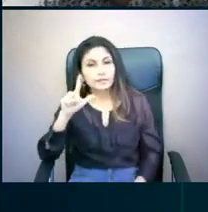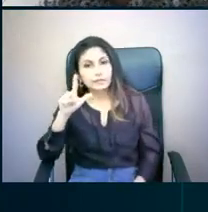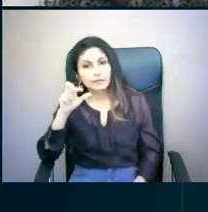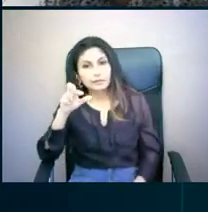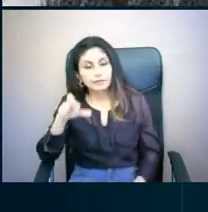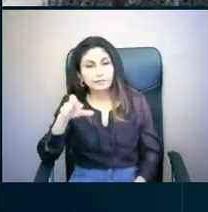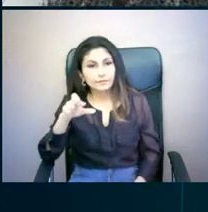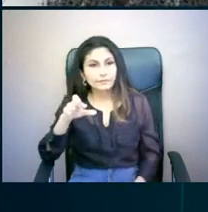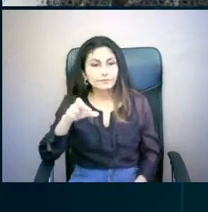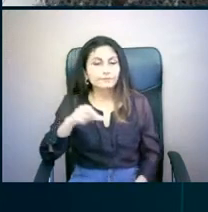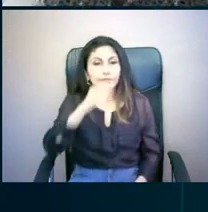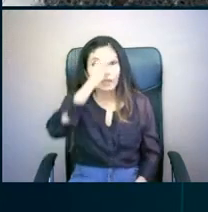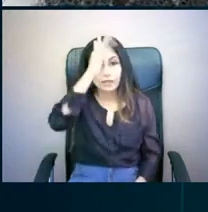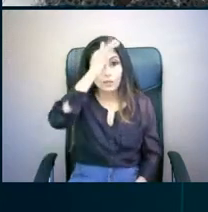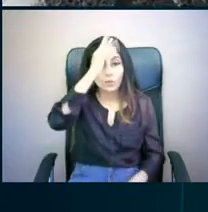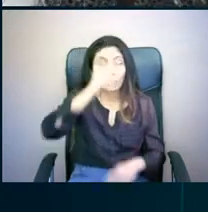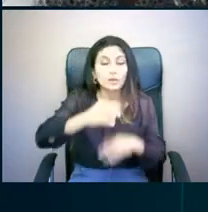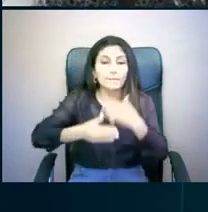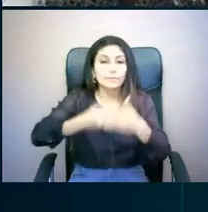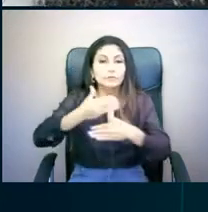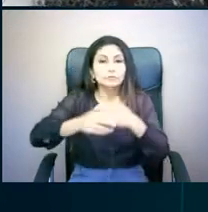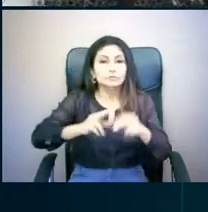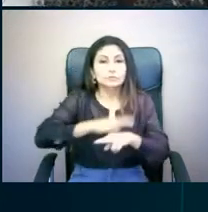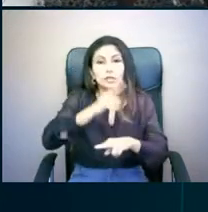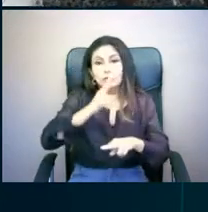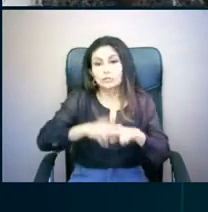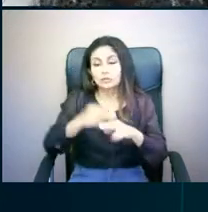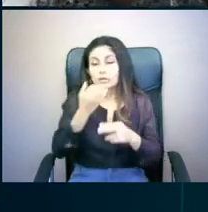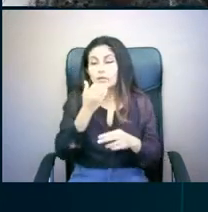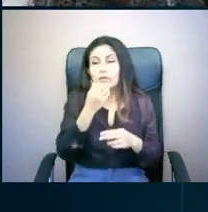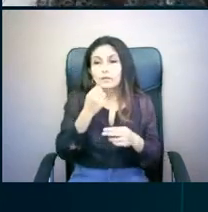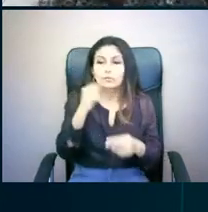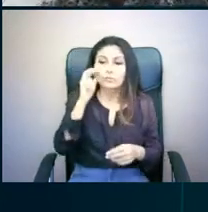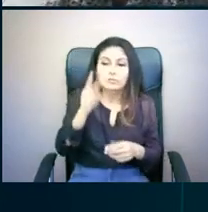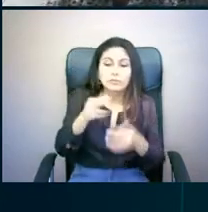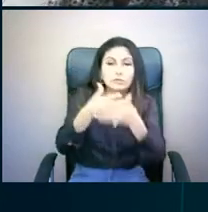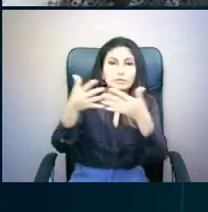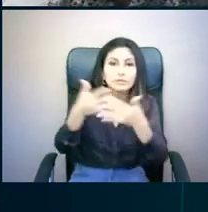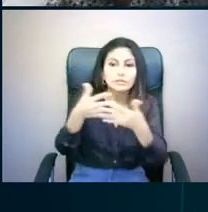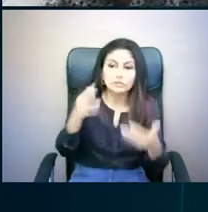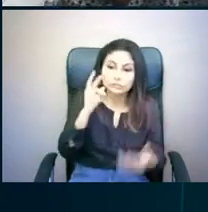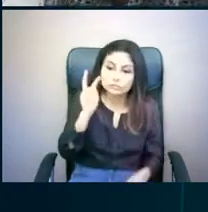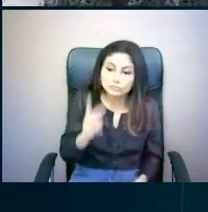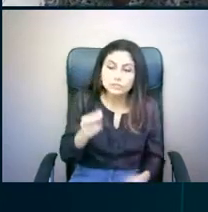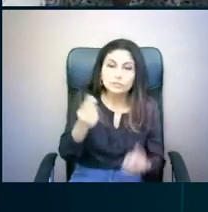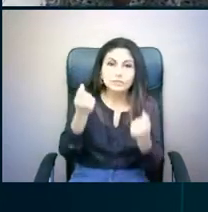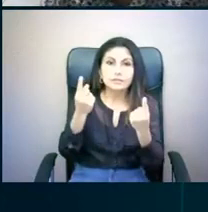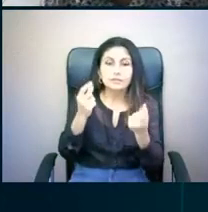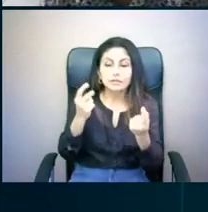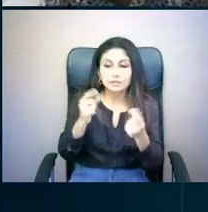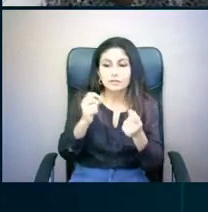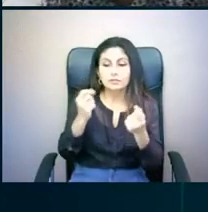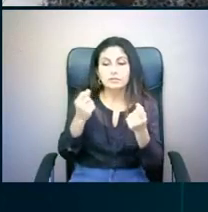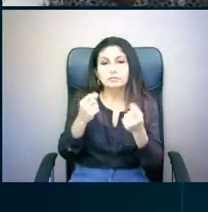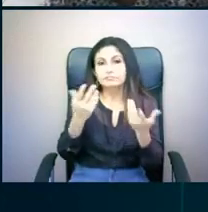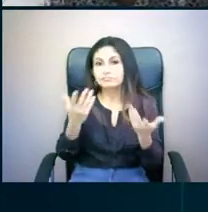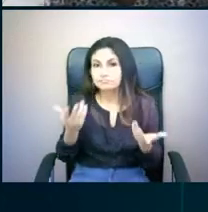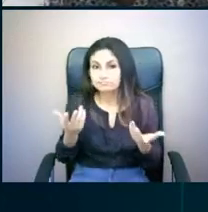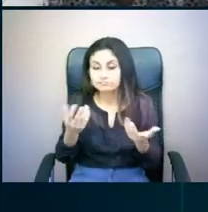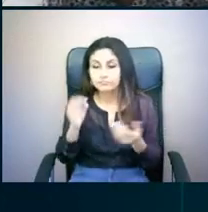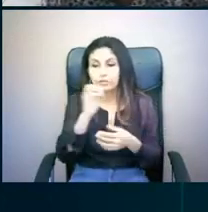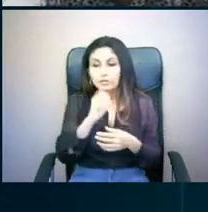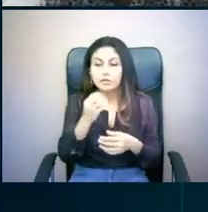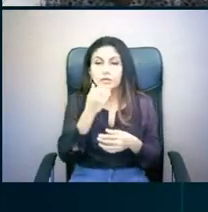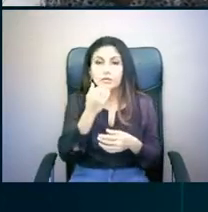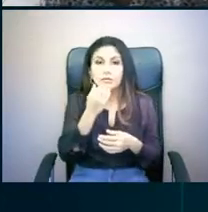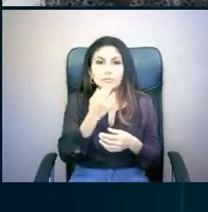del lenguaje, y es cómo podemos interpretar textos, cómo podemos interpretar todo lo que tenemos en